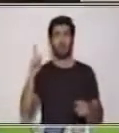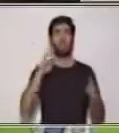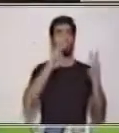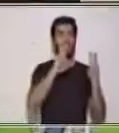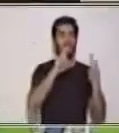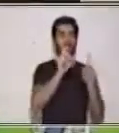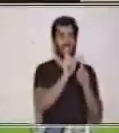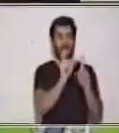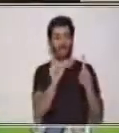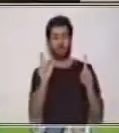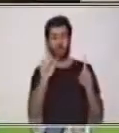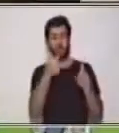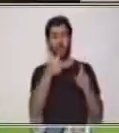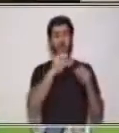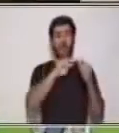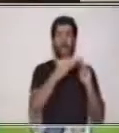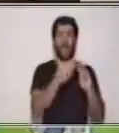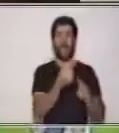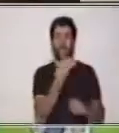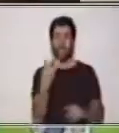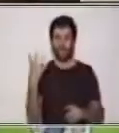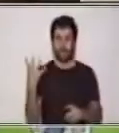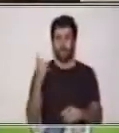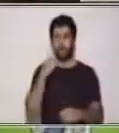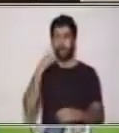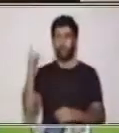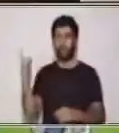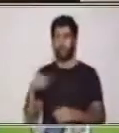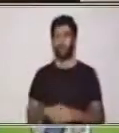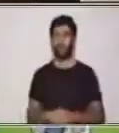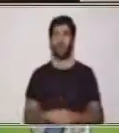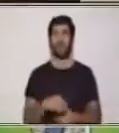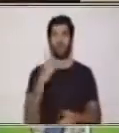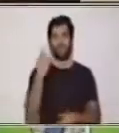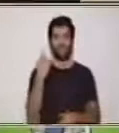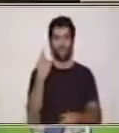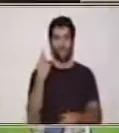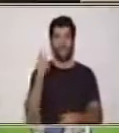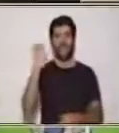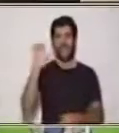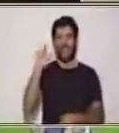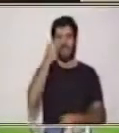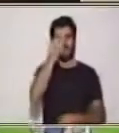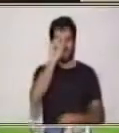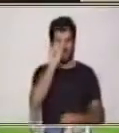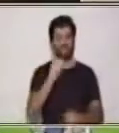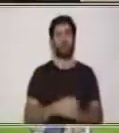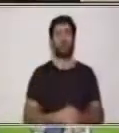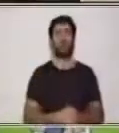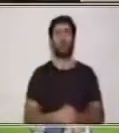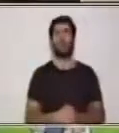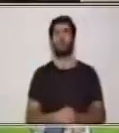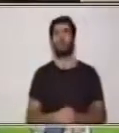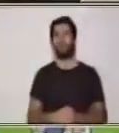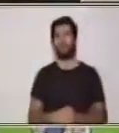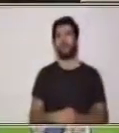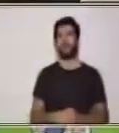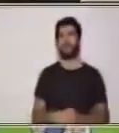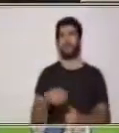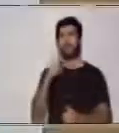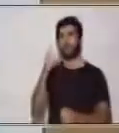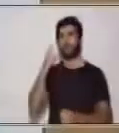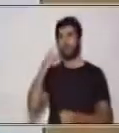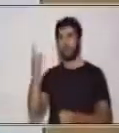algebraico. Vamos a corregir la tilde. Término algebraico. El término